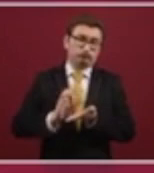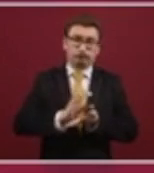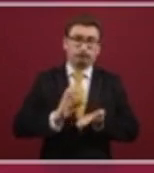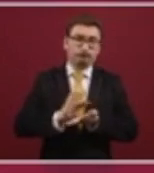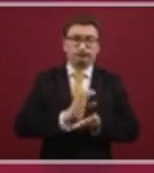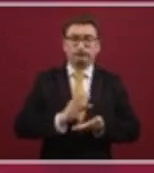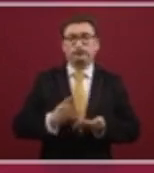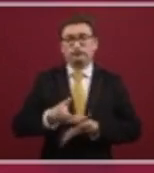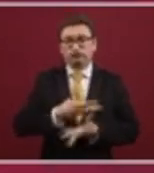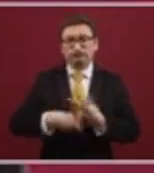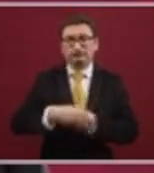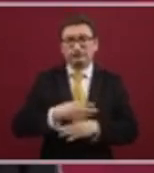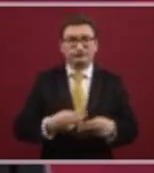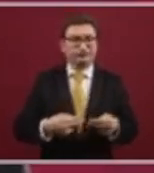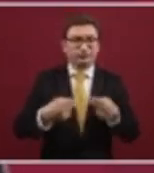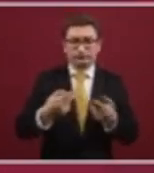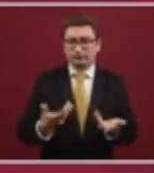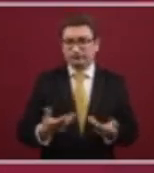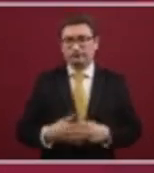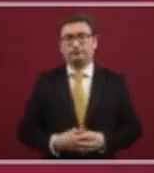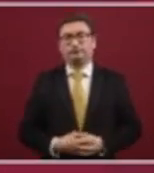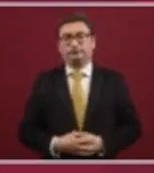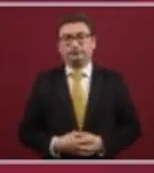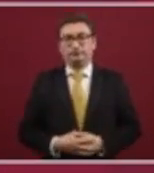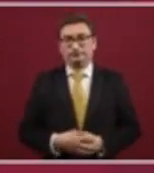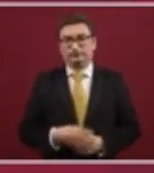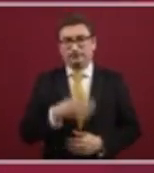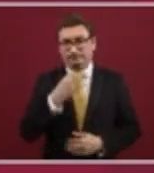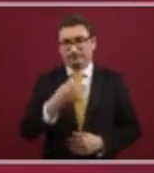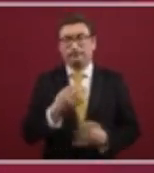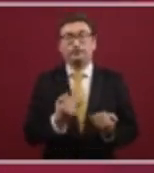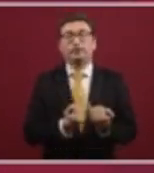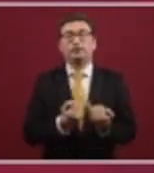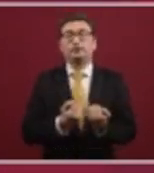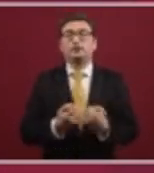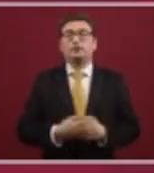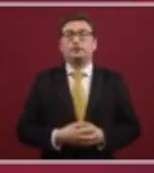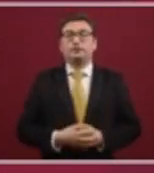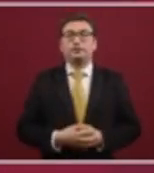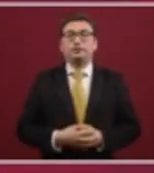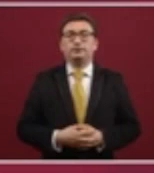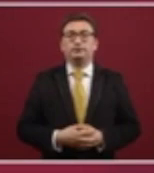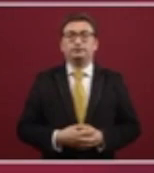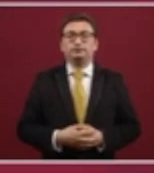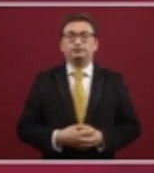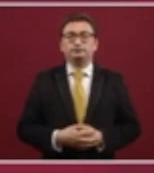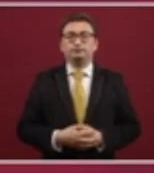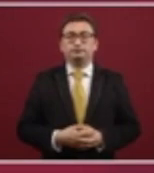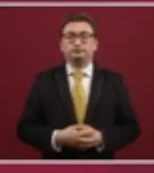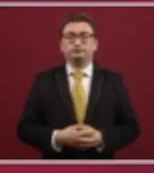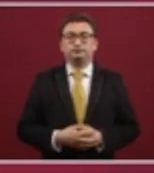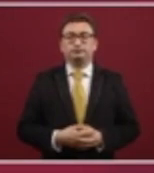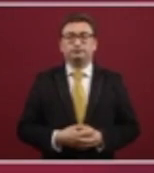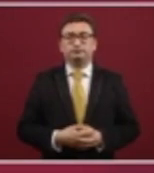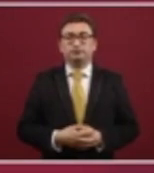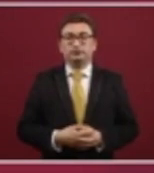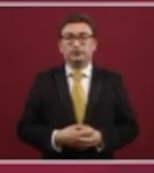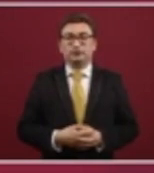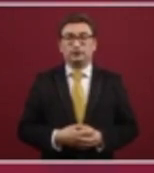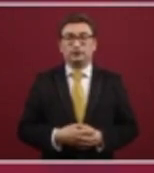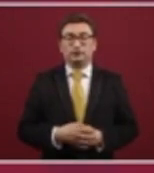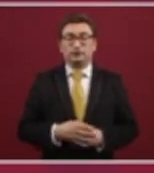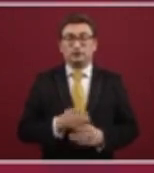adelanto que evitamos que se impusieran